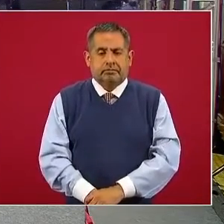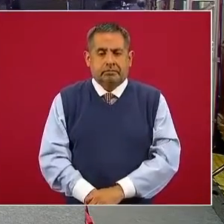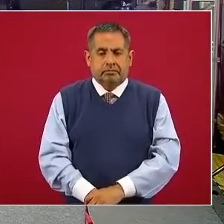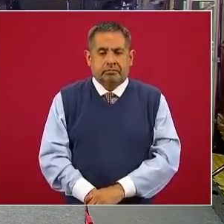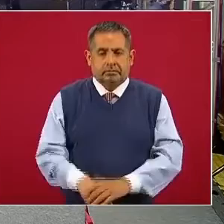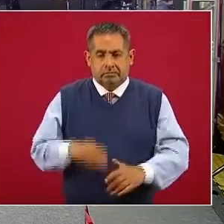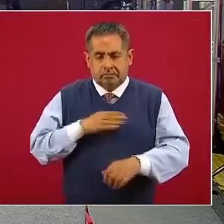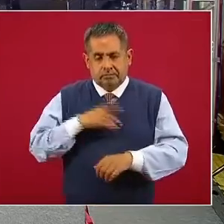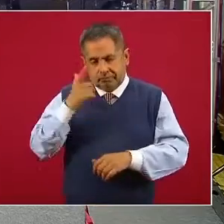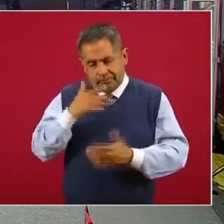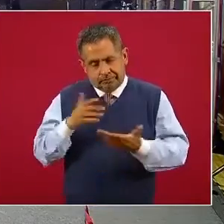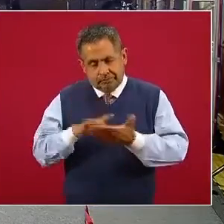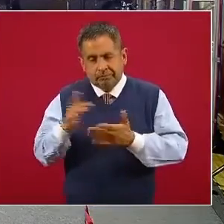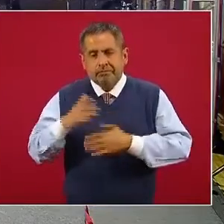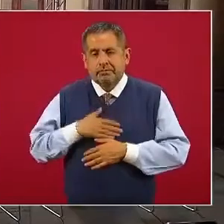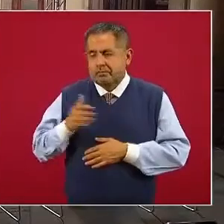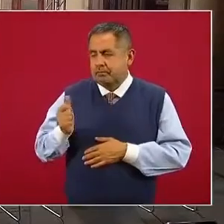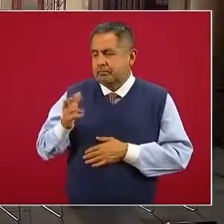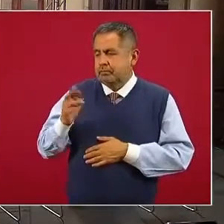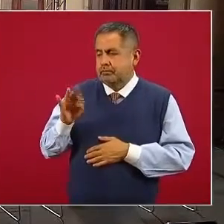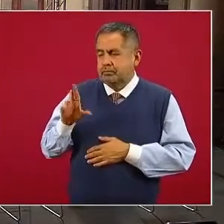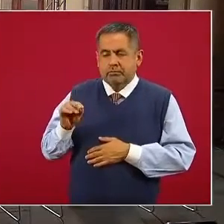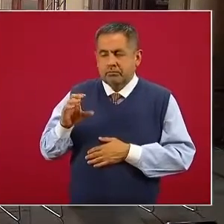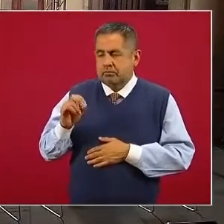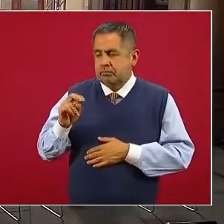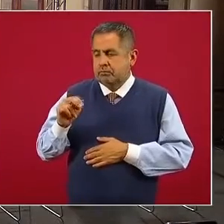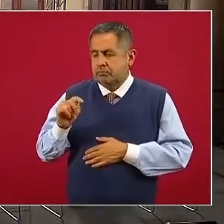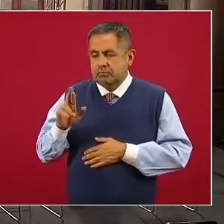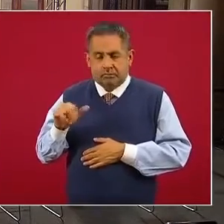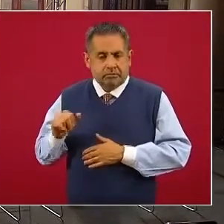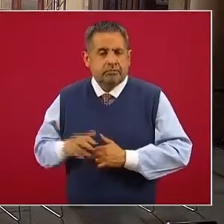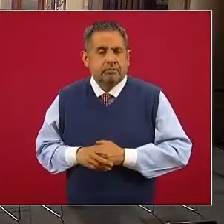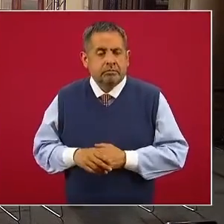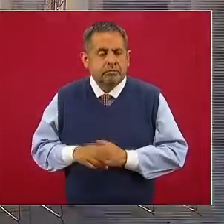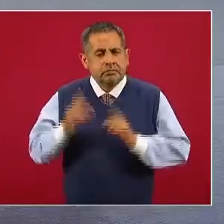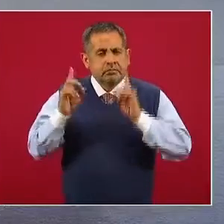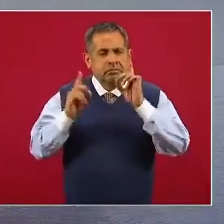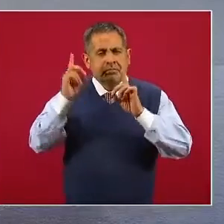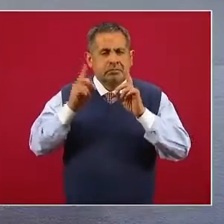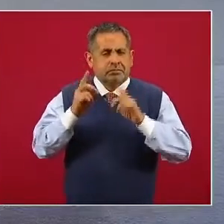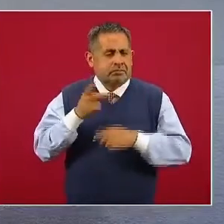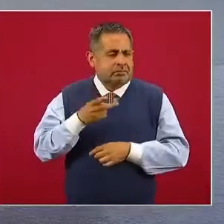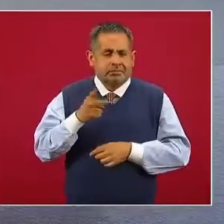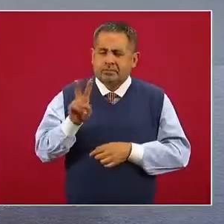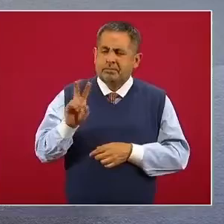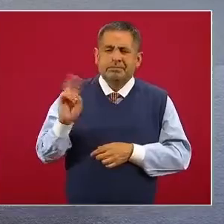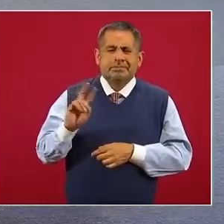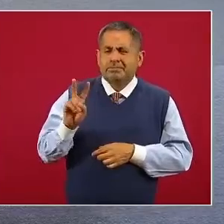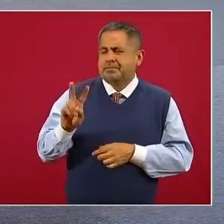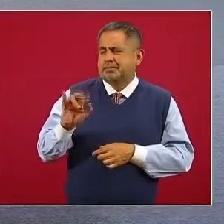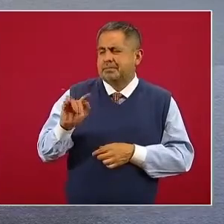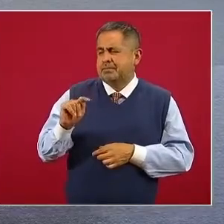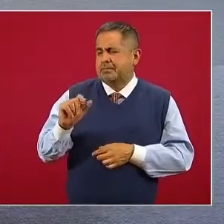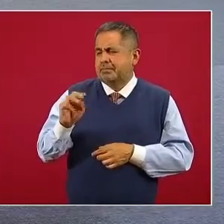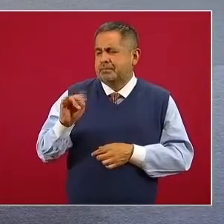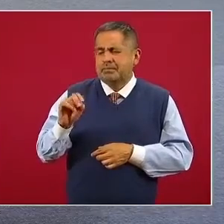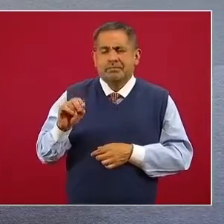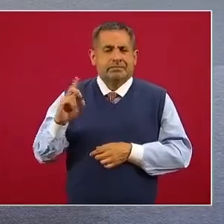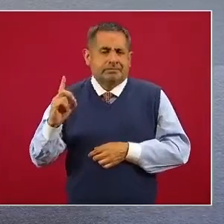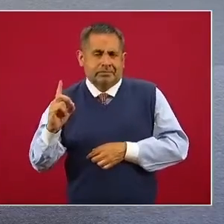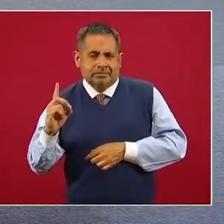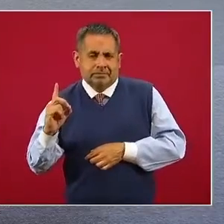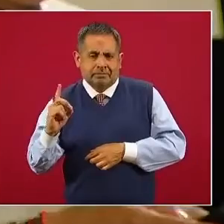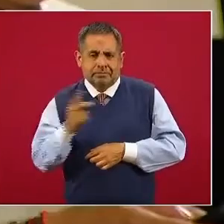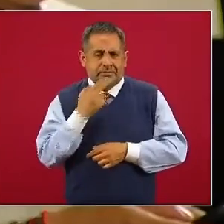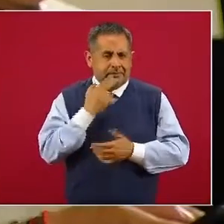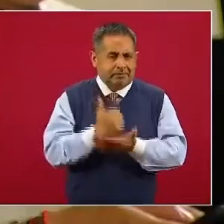Buenas noches, gracias. Arturo Contreras, de pie de página. Una duda sobre la vitamina D, ¿no? Si la vitamina D ayuda a prevenir COVID y a